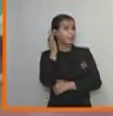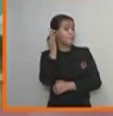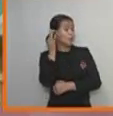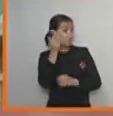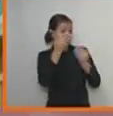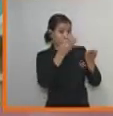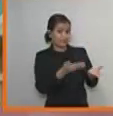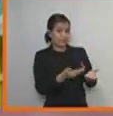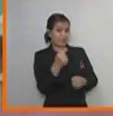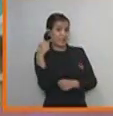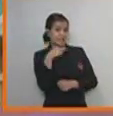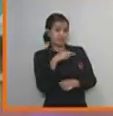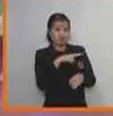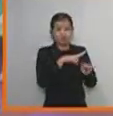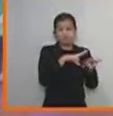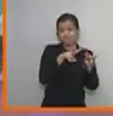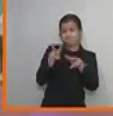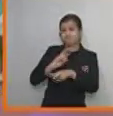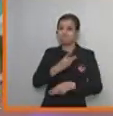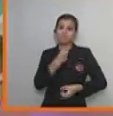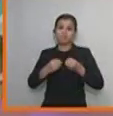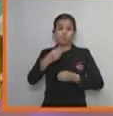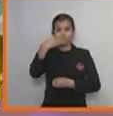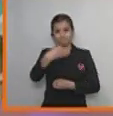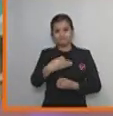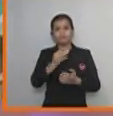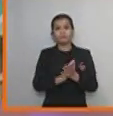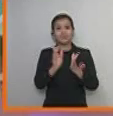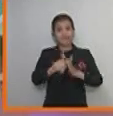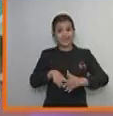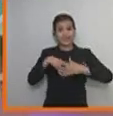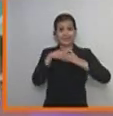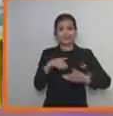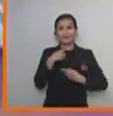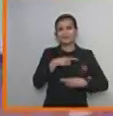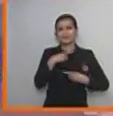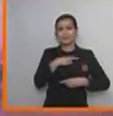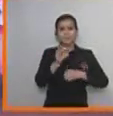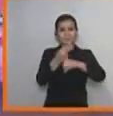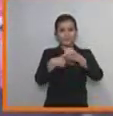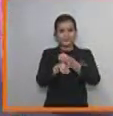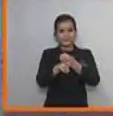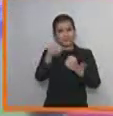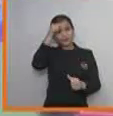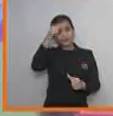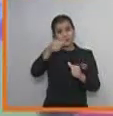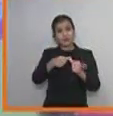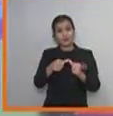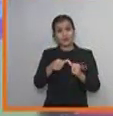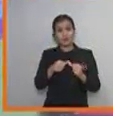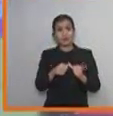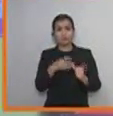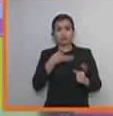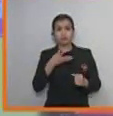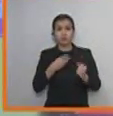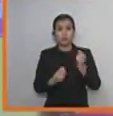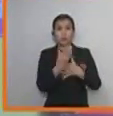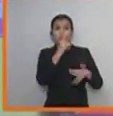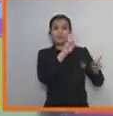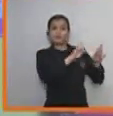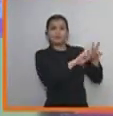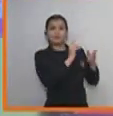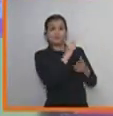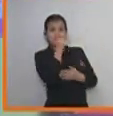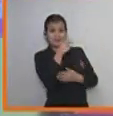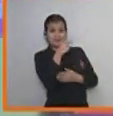nuestra auditora que está para certificar cada uno de los juegos. Iniciamos la diversión con premiados. Recuerda que puedes utilizar la nueva guía Catracha